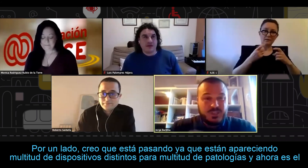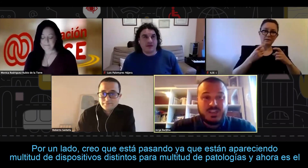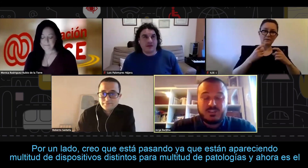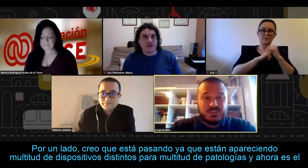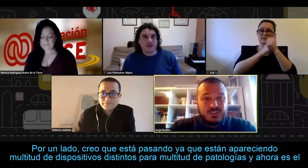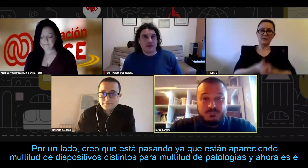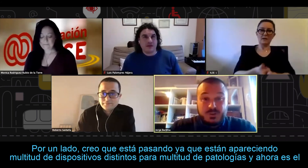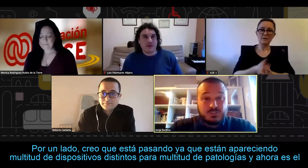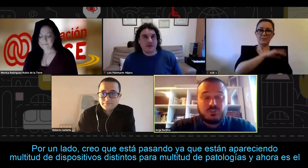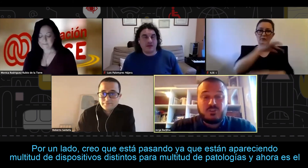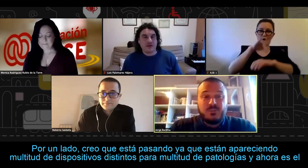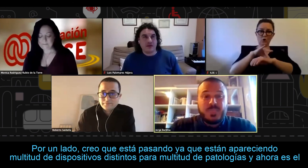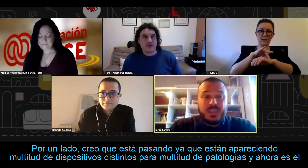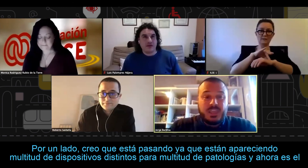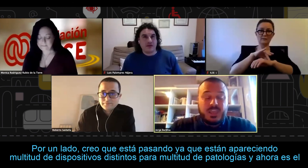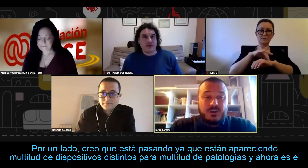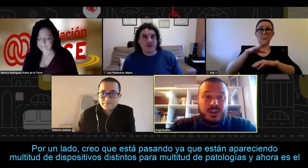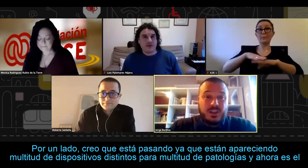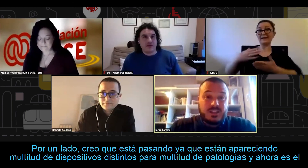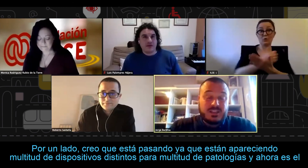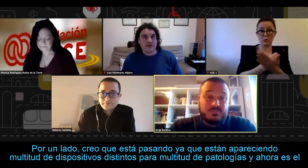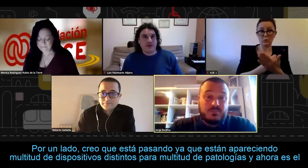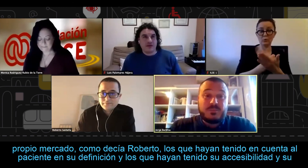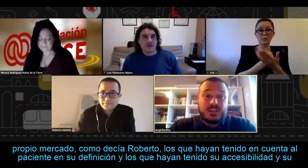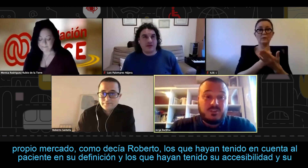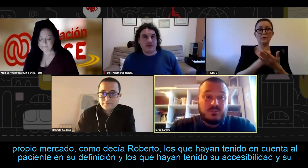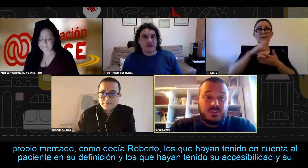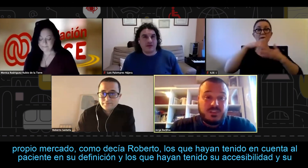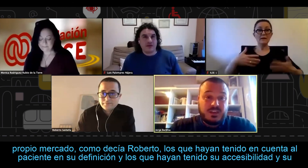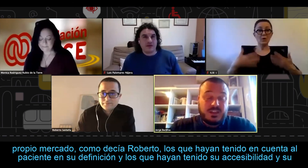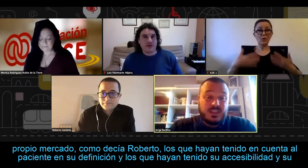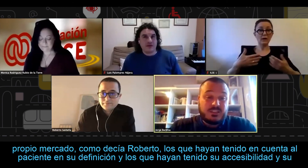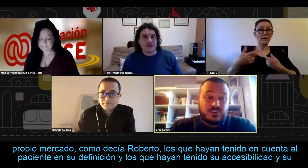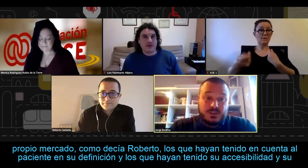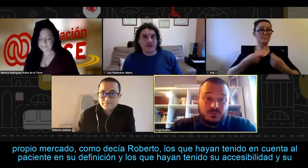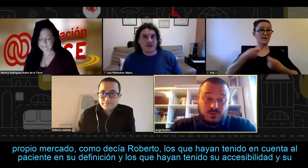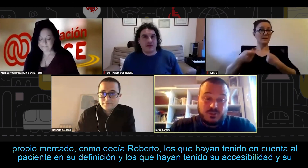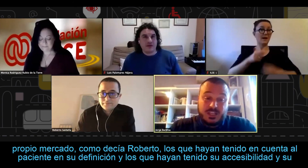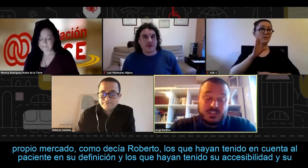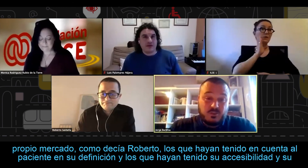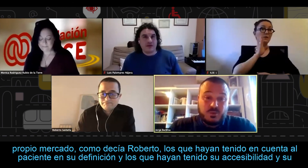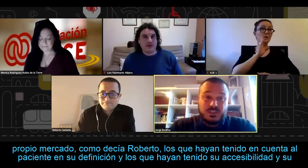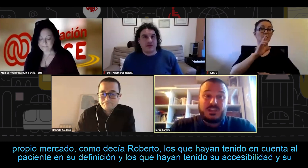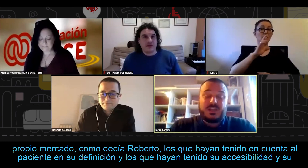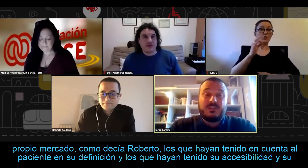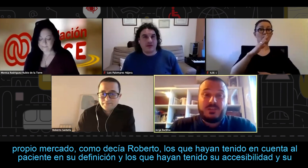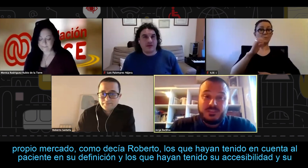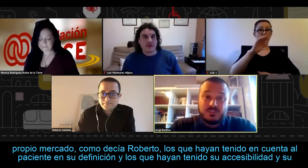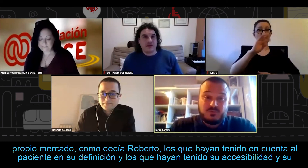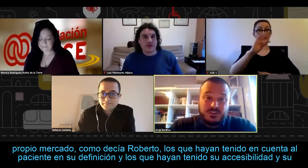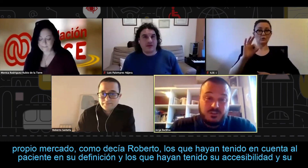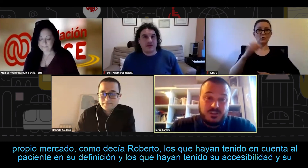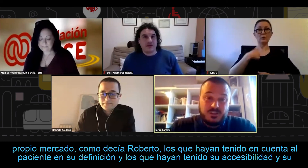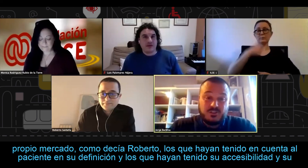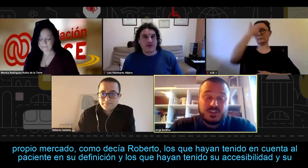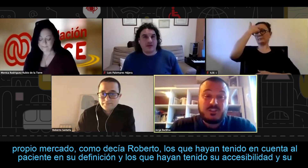patologías para todo. Y ahora es el propio mercado, como decían antes Roberto, los que hayan tenido en cuenta al paciente en su